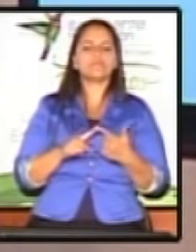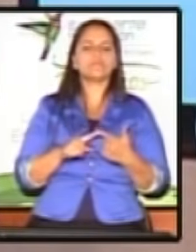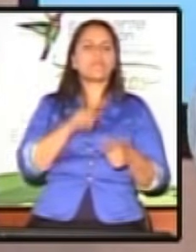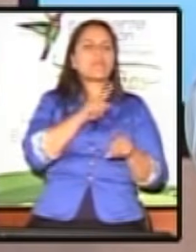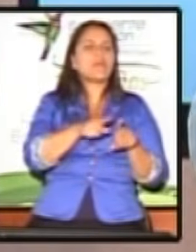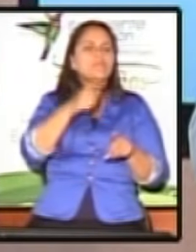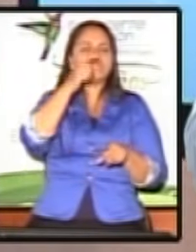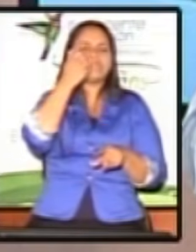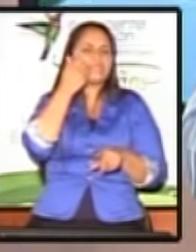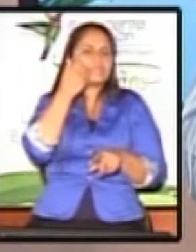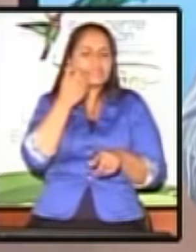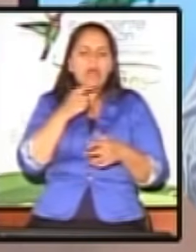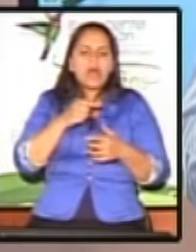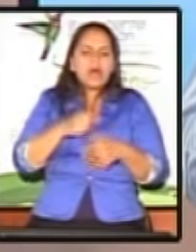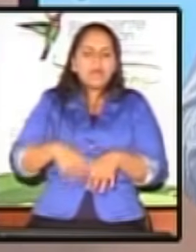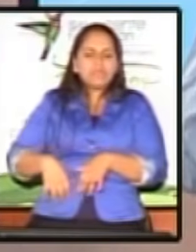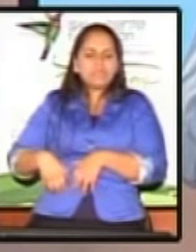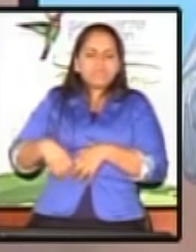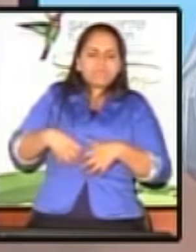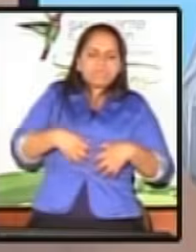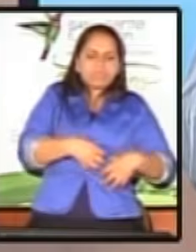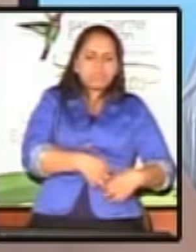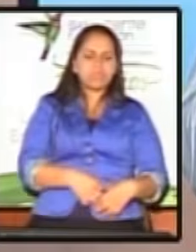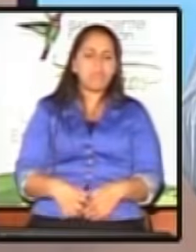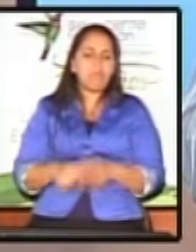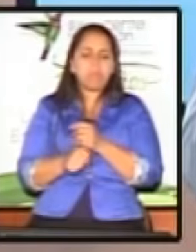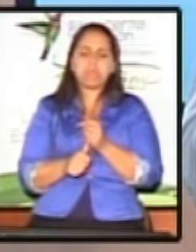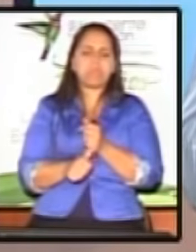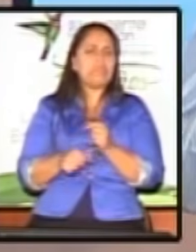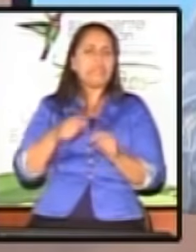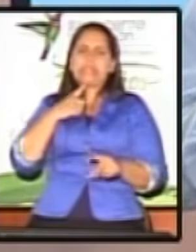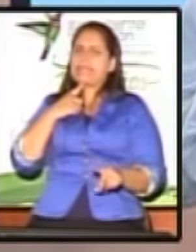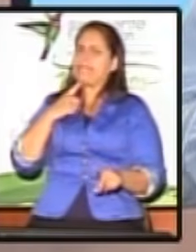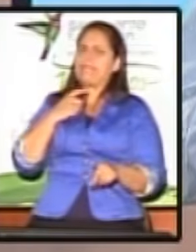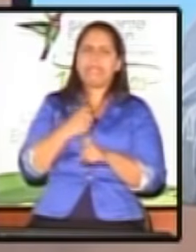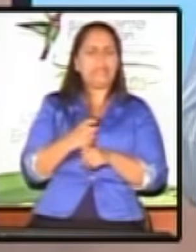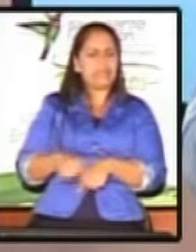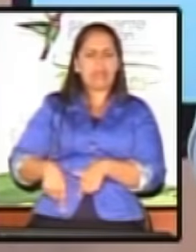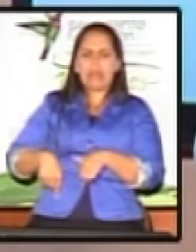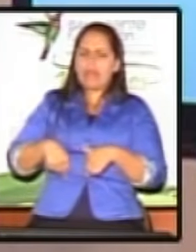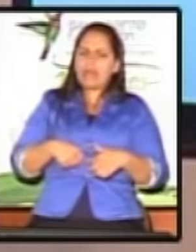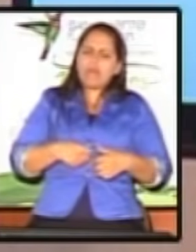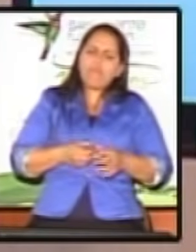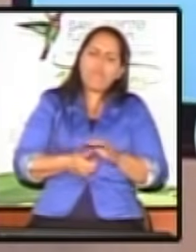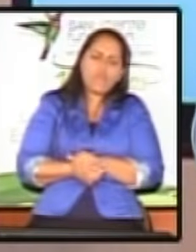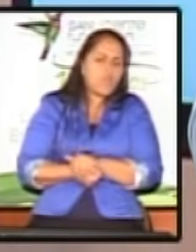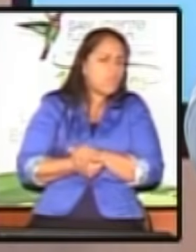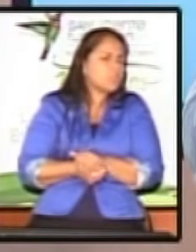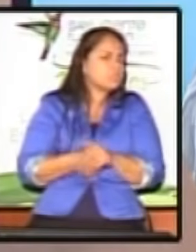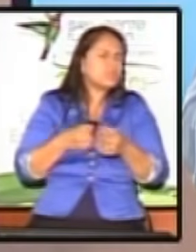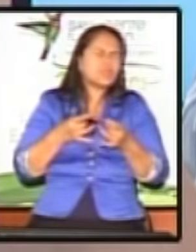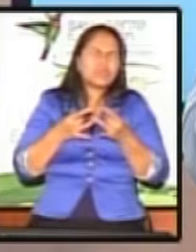muchas veces ya el tránsito intestinal es lento, se mueve el intestino muy lento, la capacidad que tiene